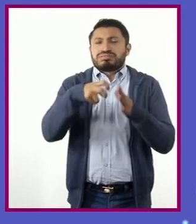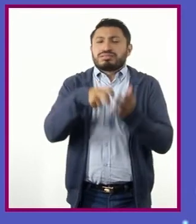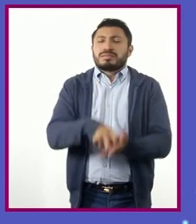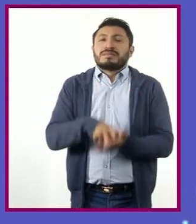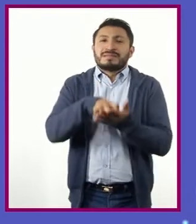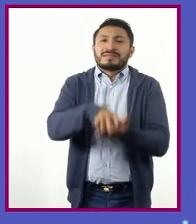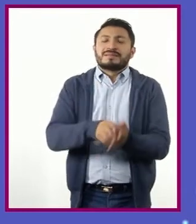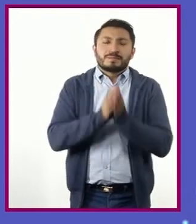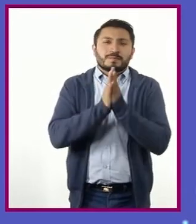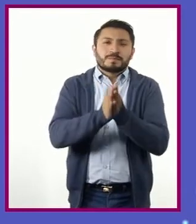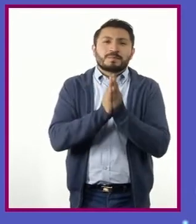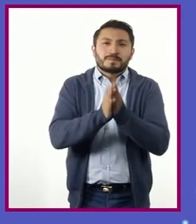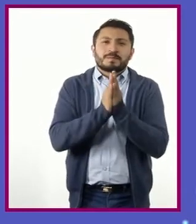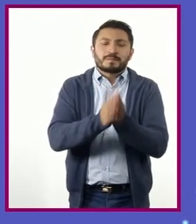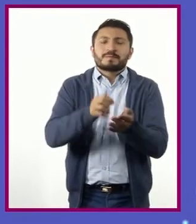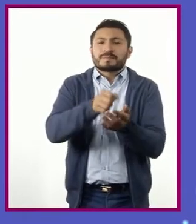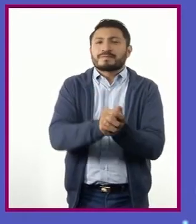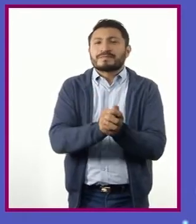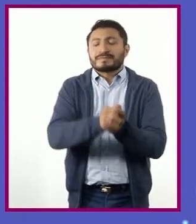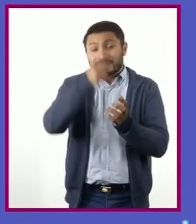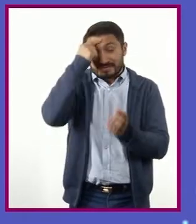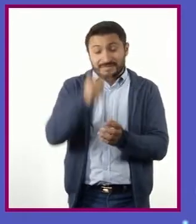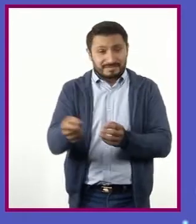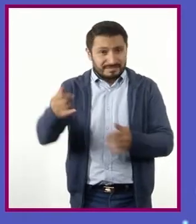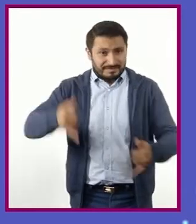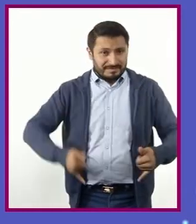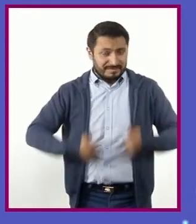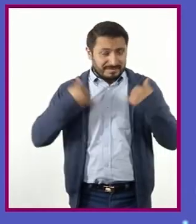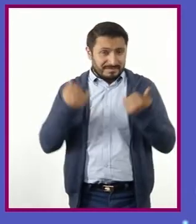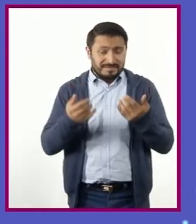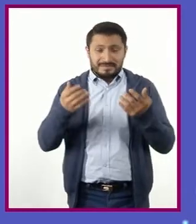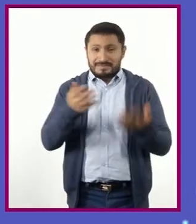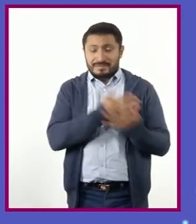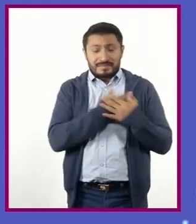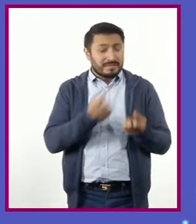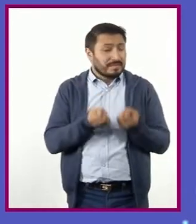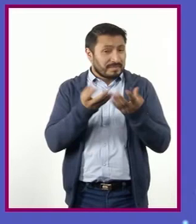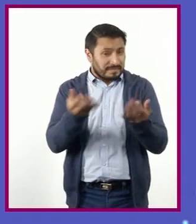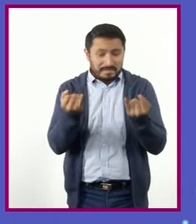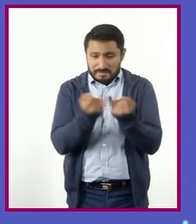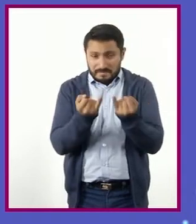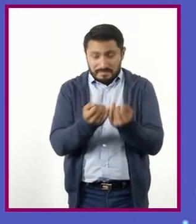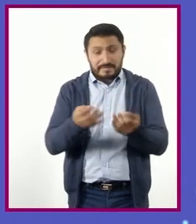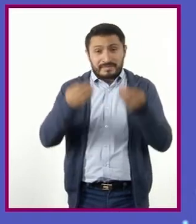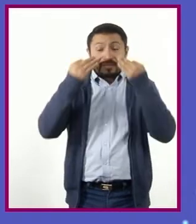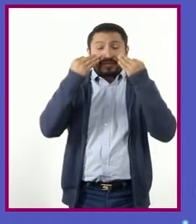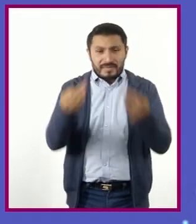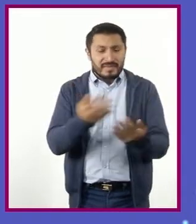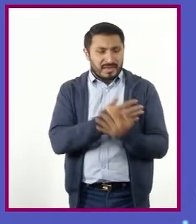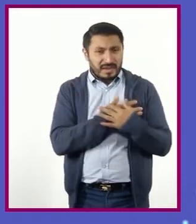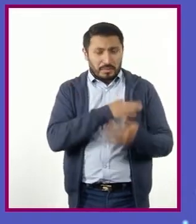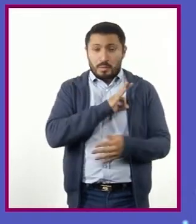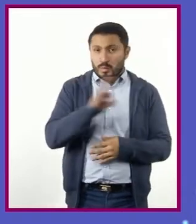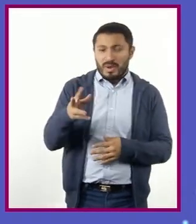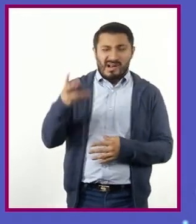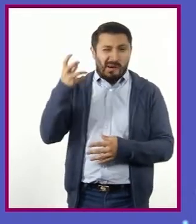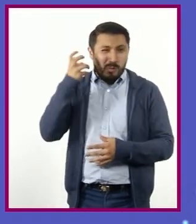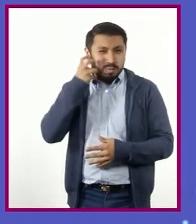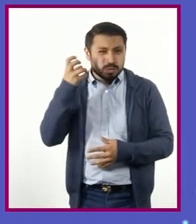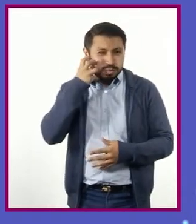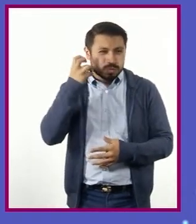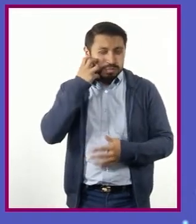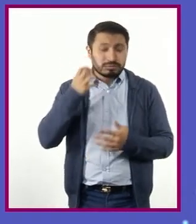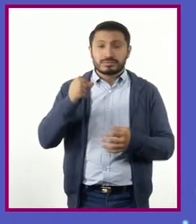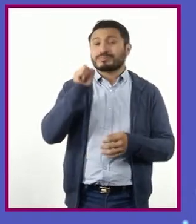para que la joven corresponda a su amor. De esta forma se evidencia que el amor puede ser amargo y a la